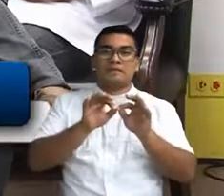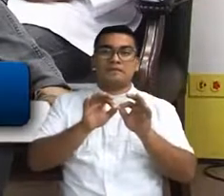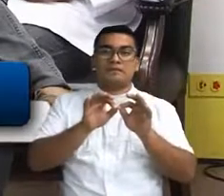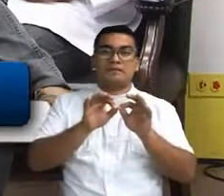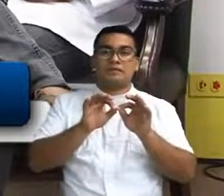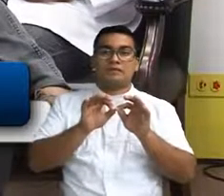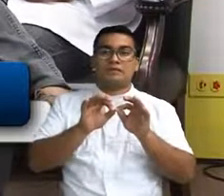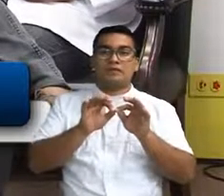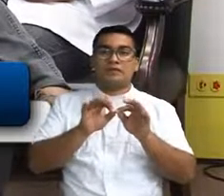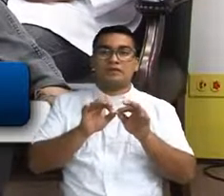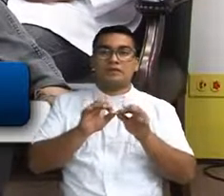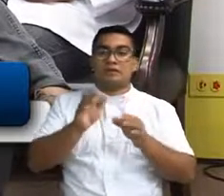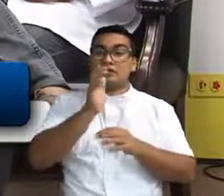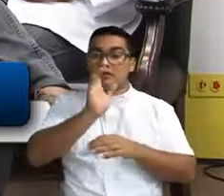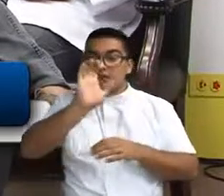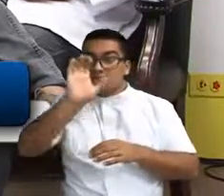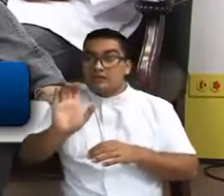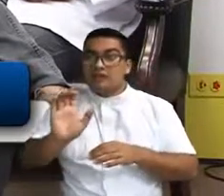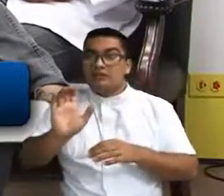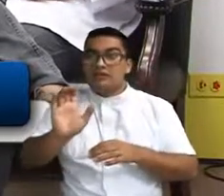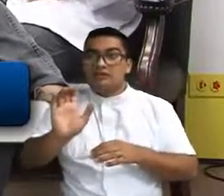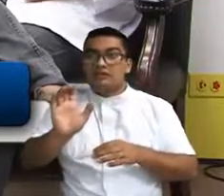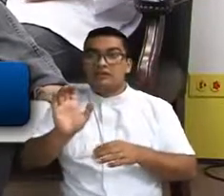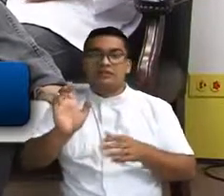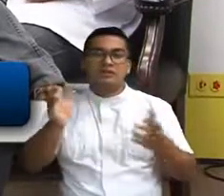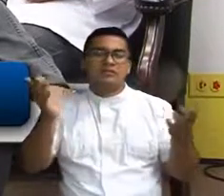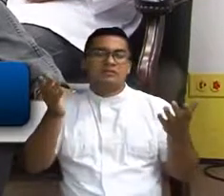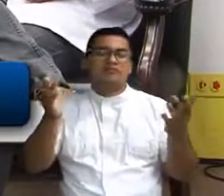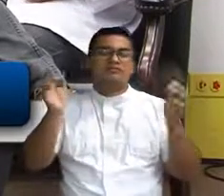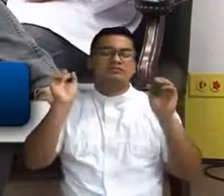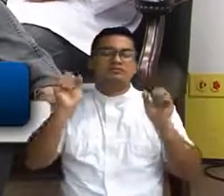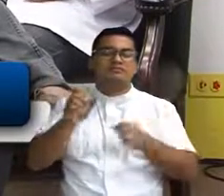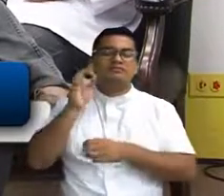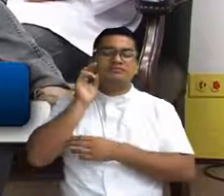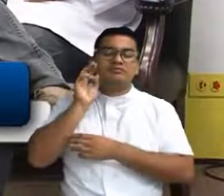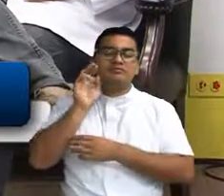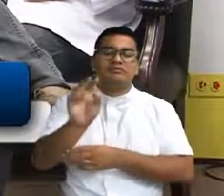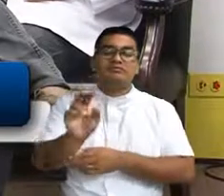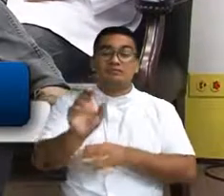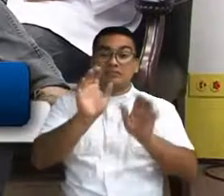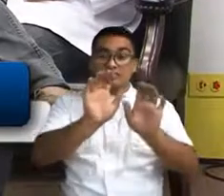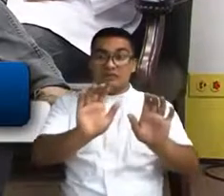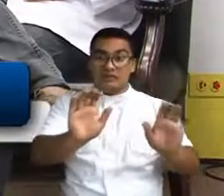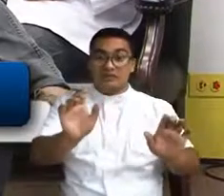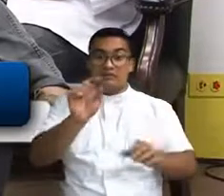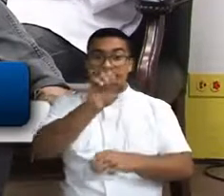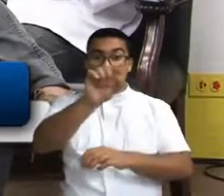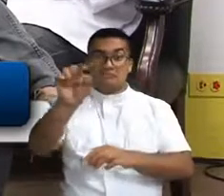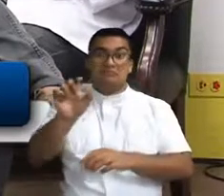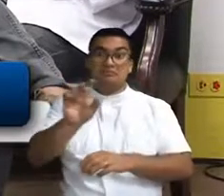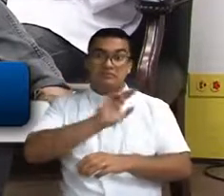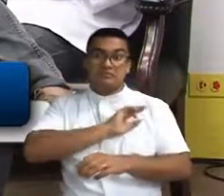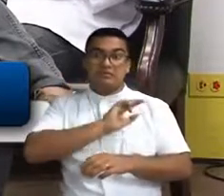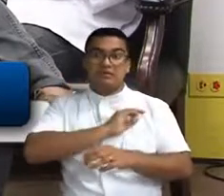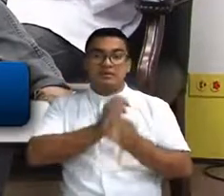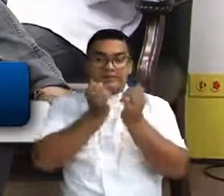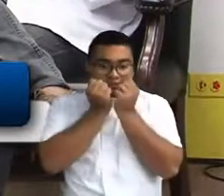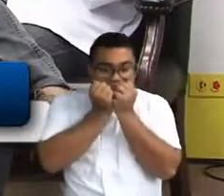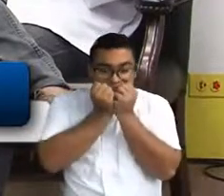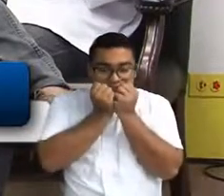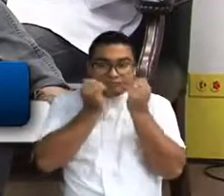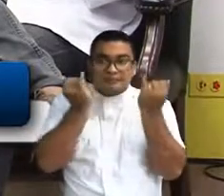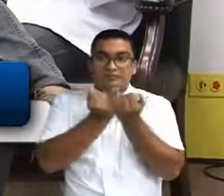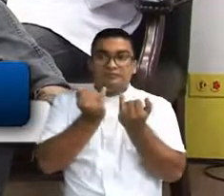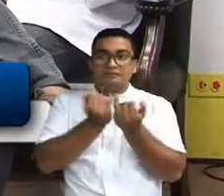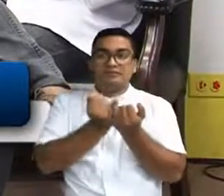Cuando los niños presentan, ¿cómo nosotros podemos identificar si un niño presenta ansiedad? Aquí tenemos que tener mucho